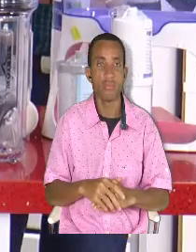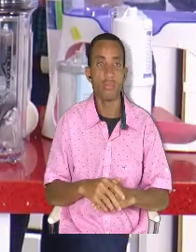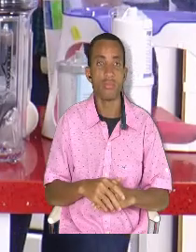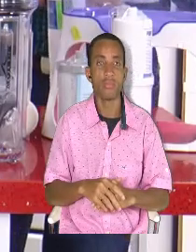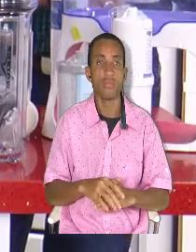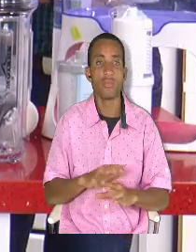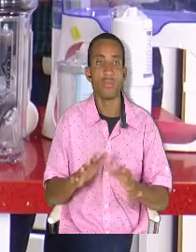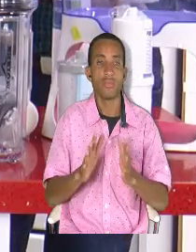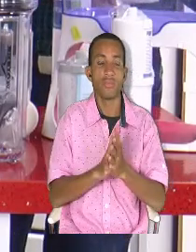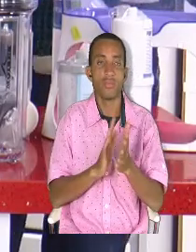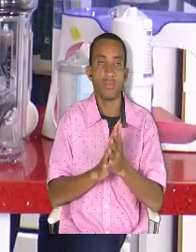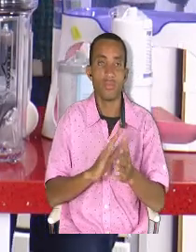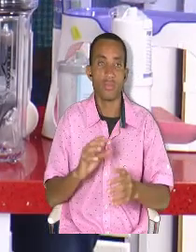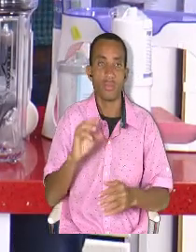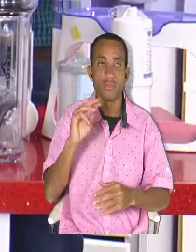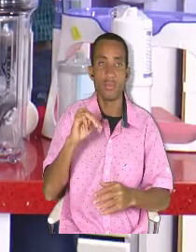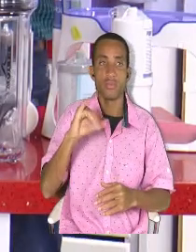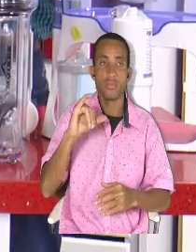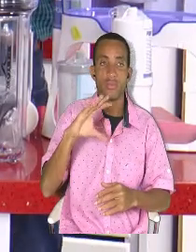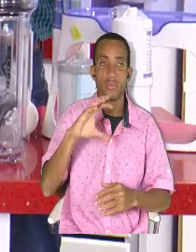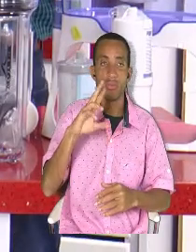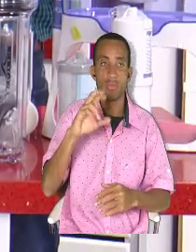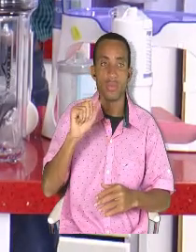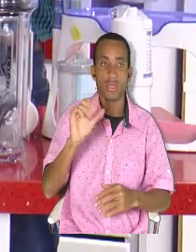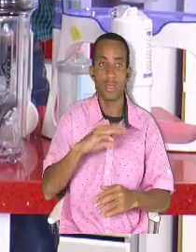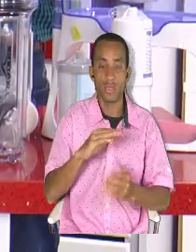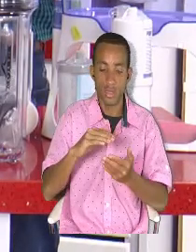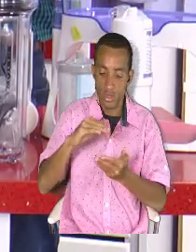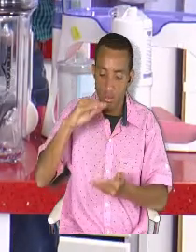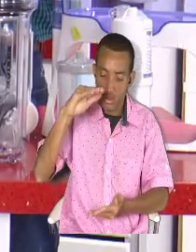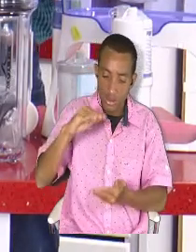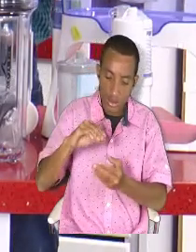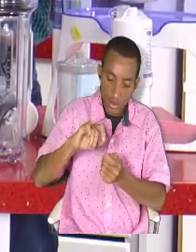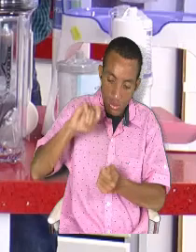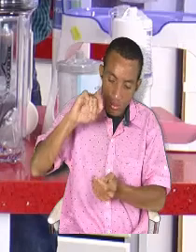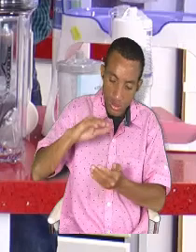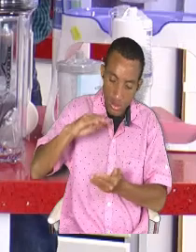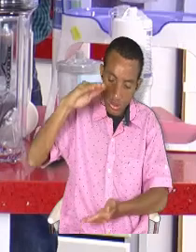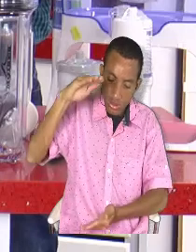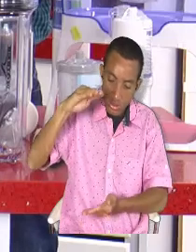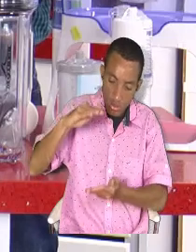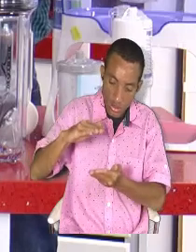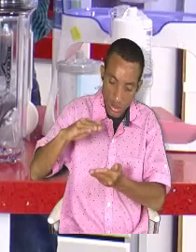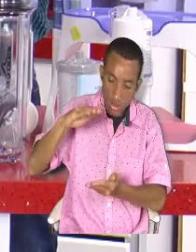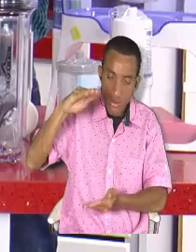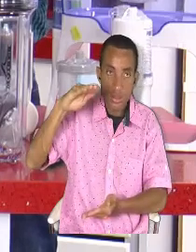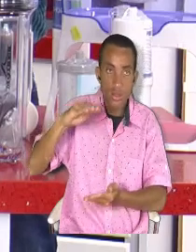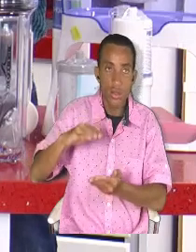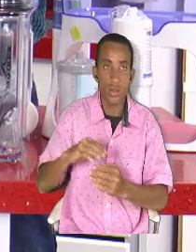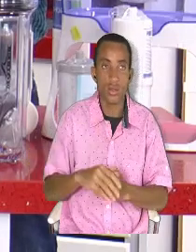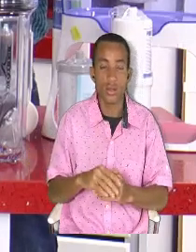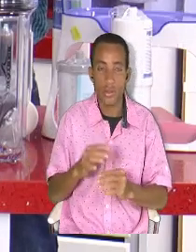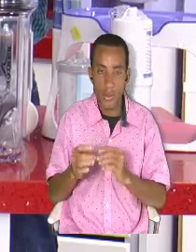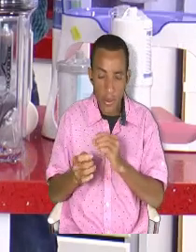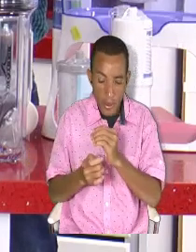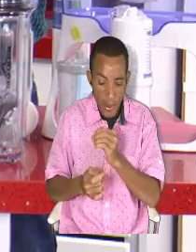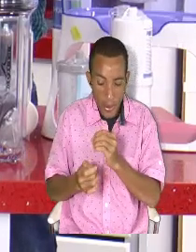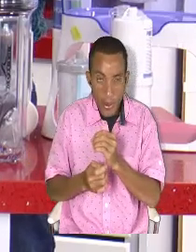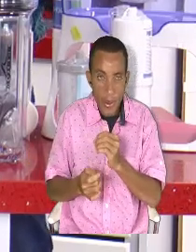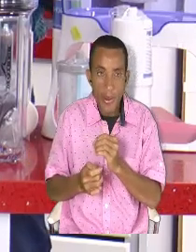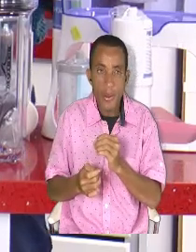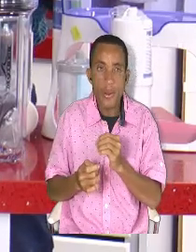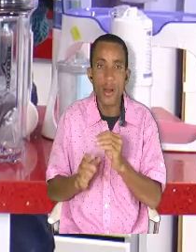filtros, la micraje es la medida del paso del agua, del paso microporoso y microbiológico. Ah, entonces, un filtro de